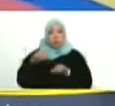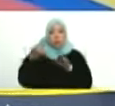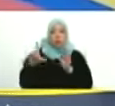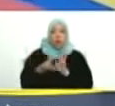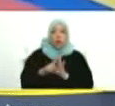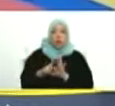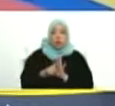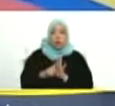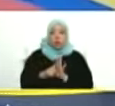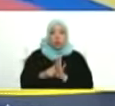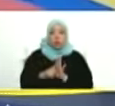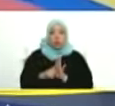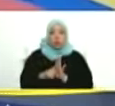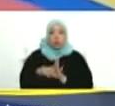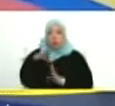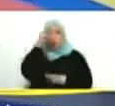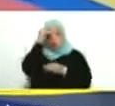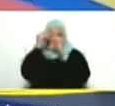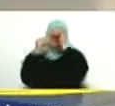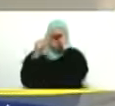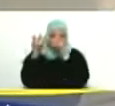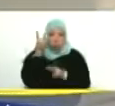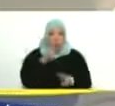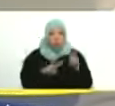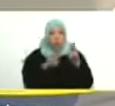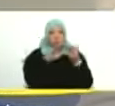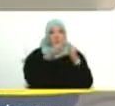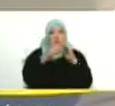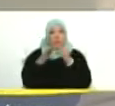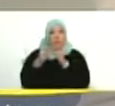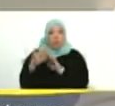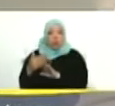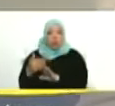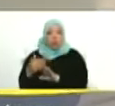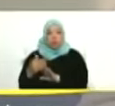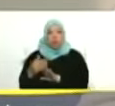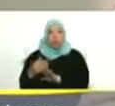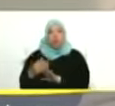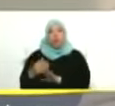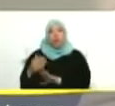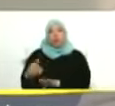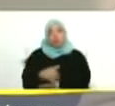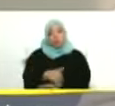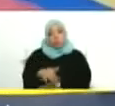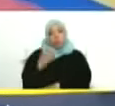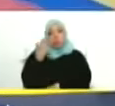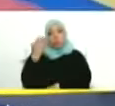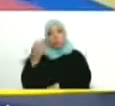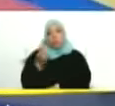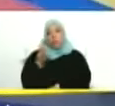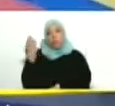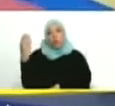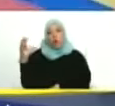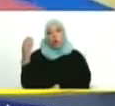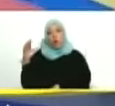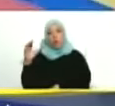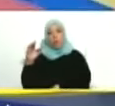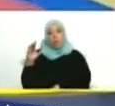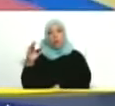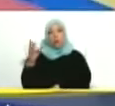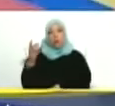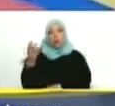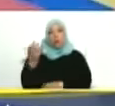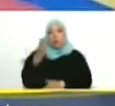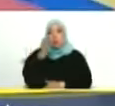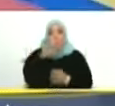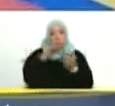liceos. Aprendimos a recorrer los barrios, por allá, la Gran Colombia, los sin